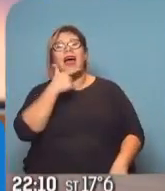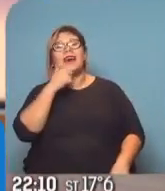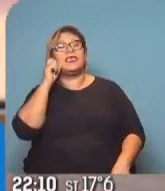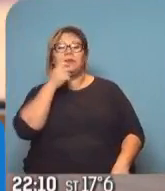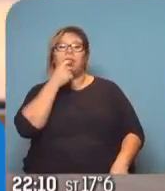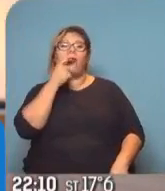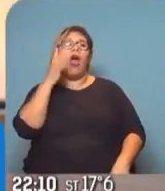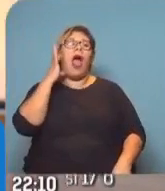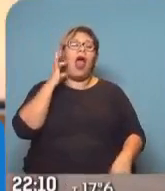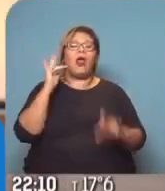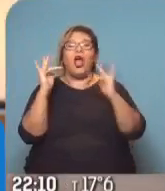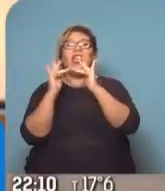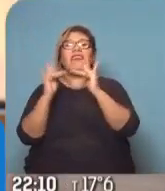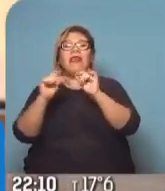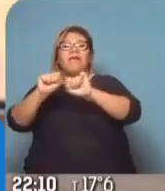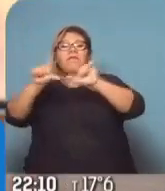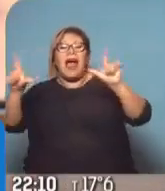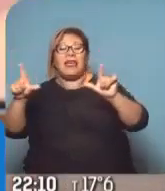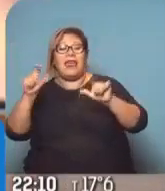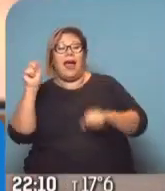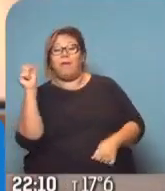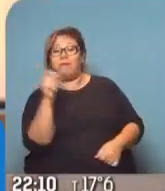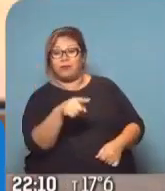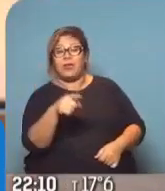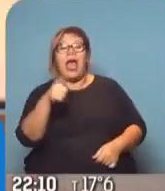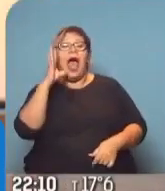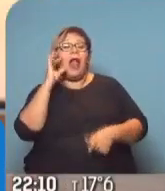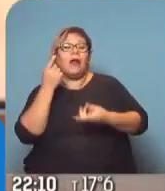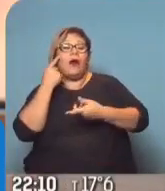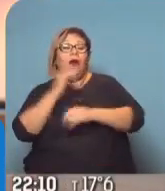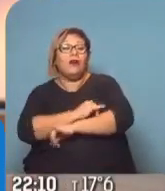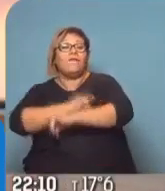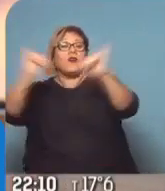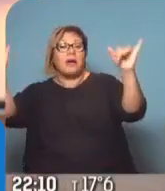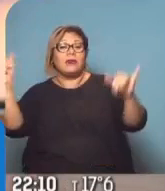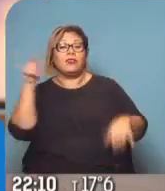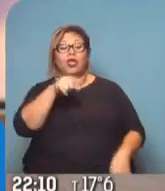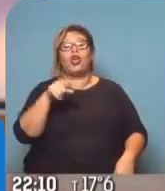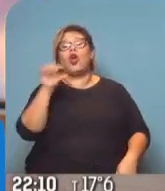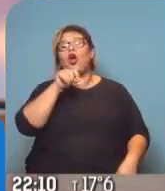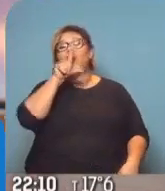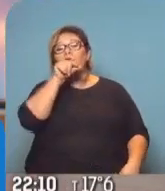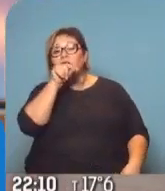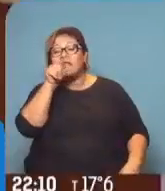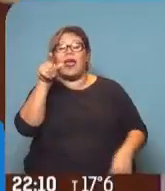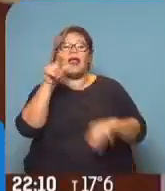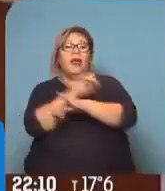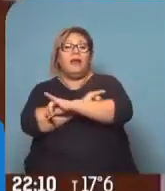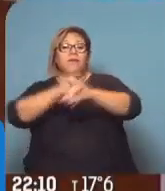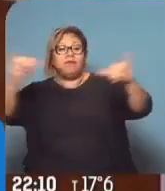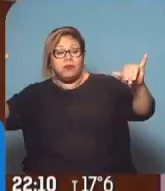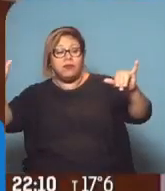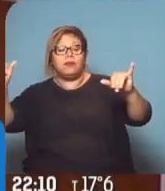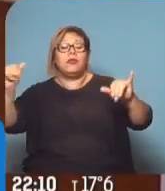publicara Wikileaks, sino que retuiteara el sitio de Wikileaks, aun cuando a partir de esa decisión